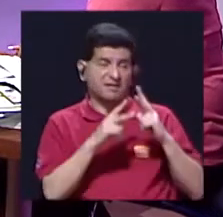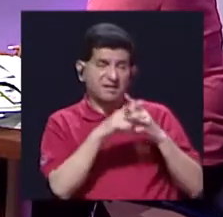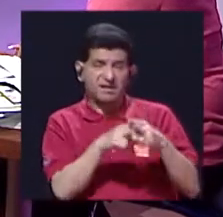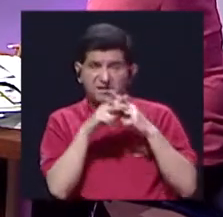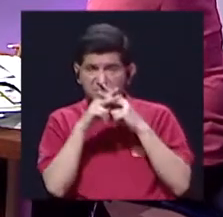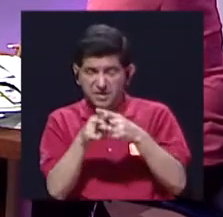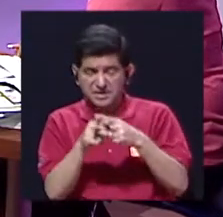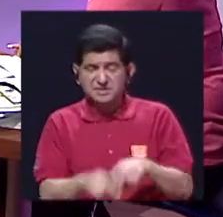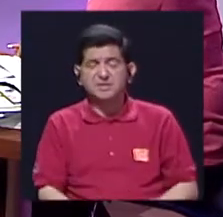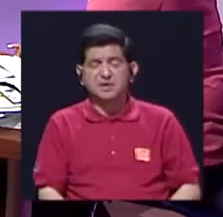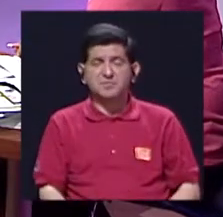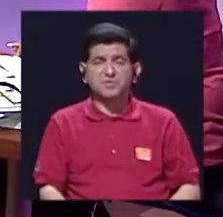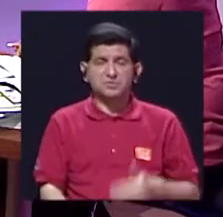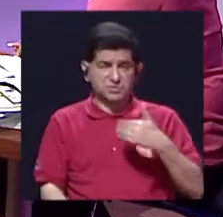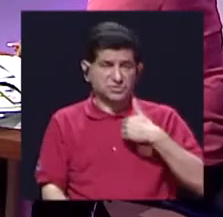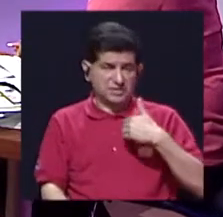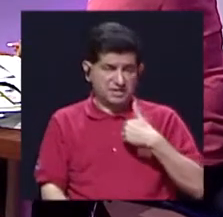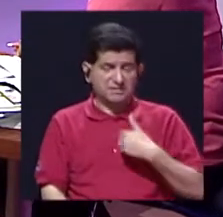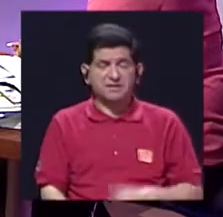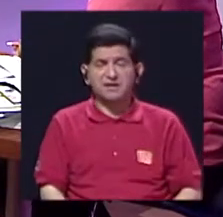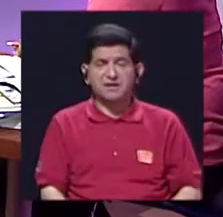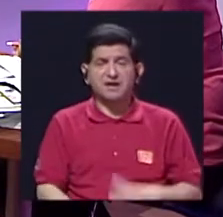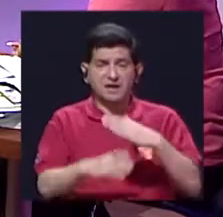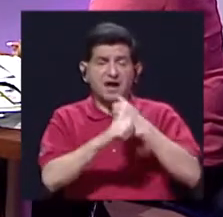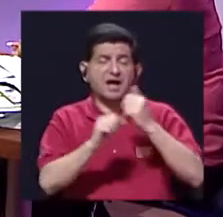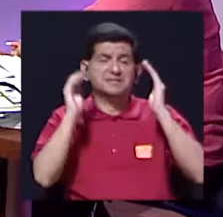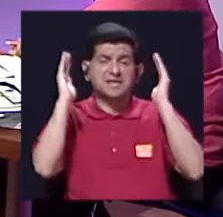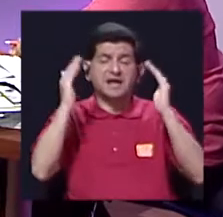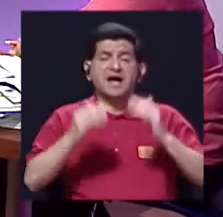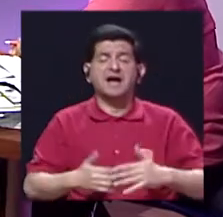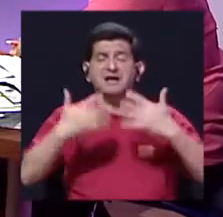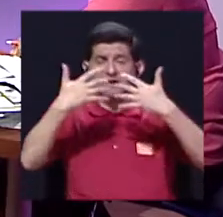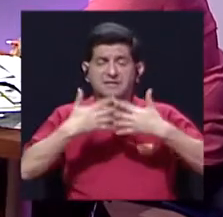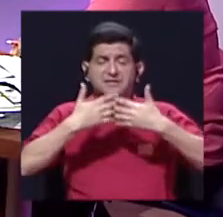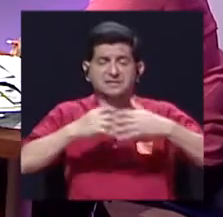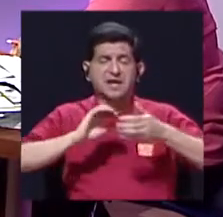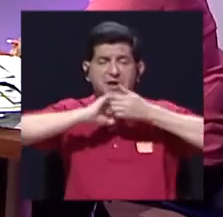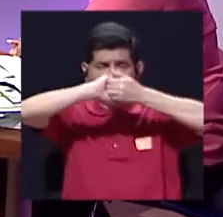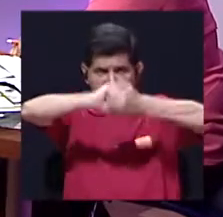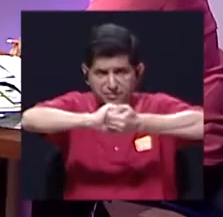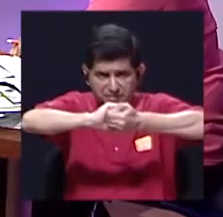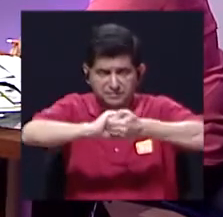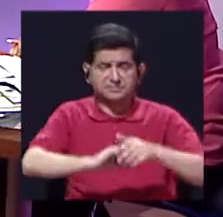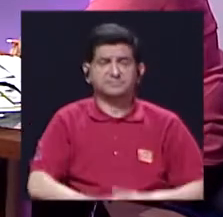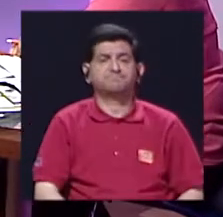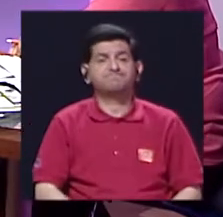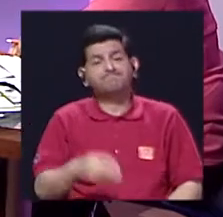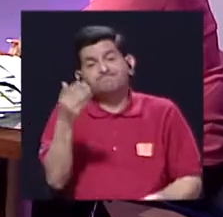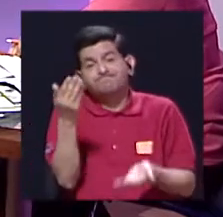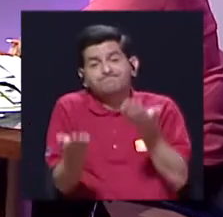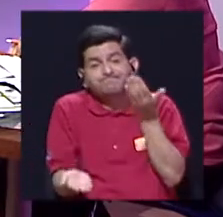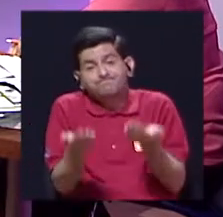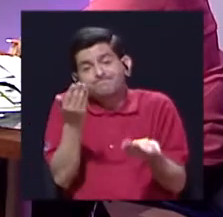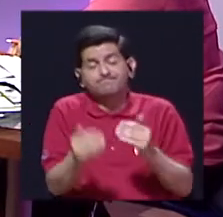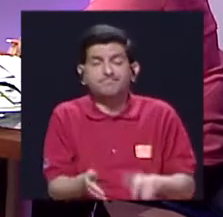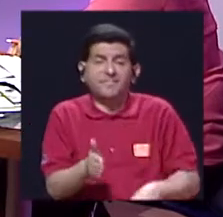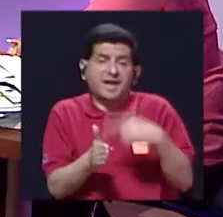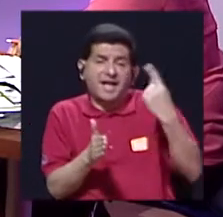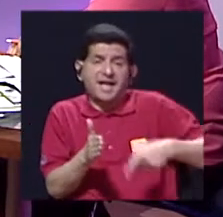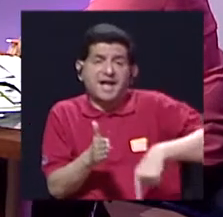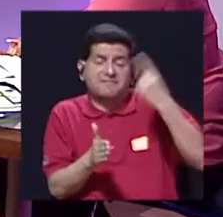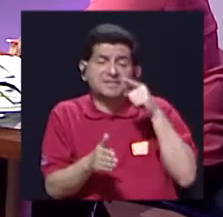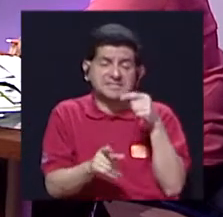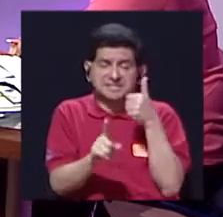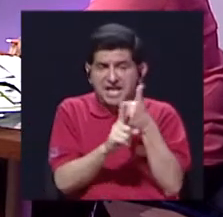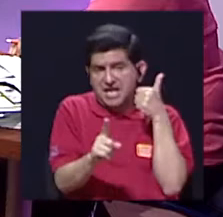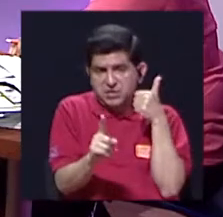el Infocop, los préstamos los hacen a las grandes cooperativas y posiblemente a veces hasta